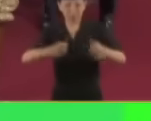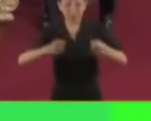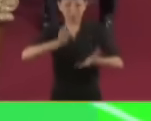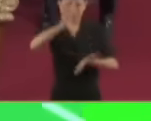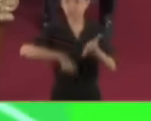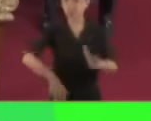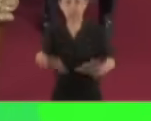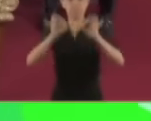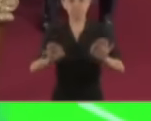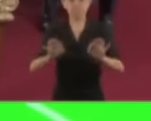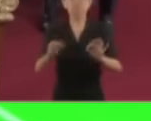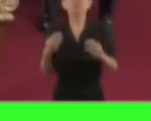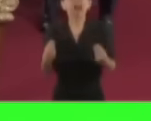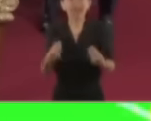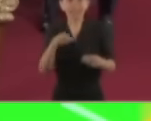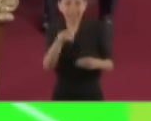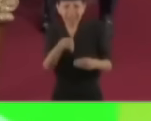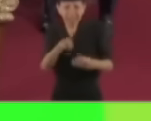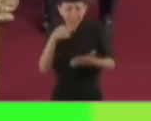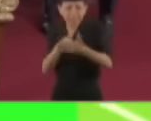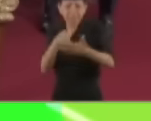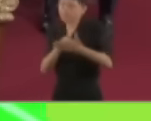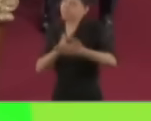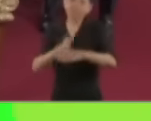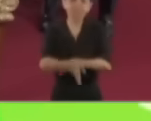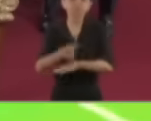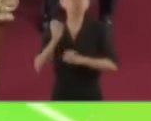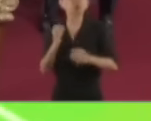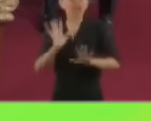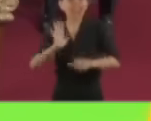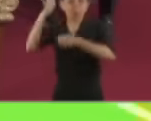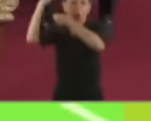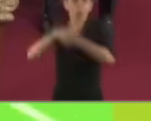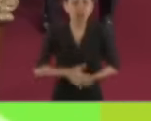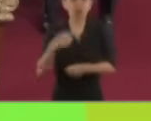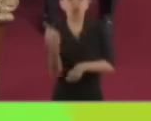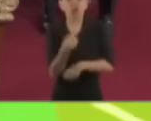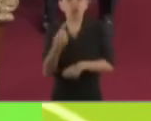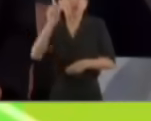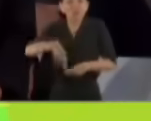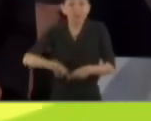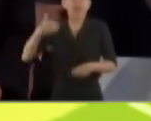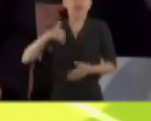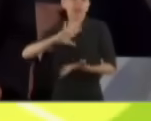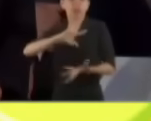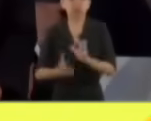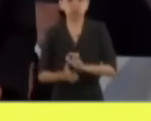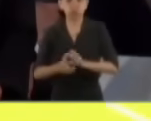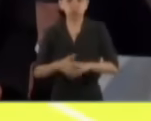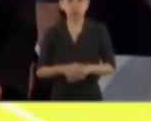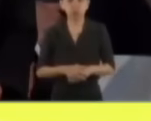DNU sacó? ¿Quién? ¿Sí? Néstor Kirchner. Después Alberto, Dualde y demás. Menem. Si quieren,